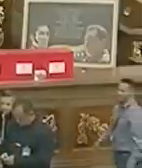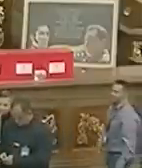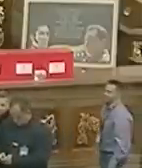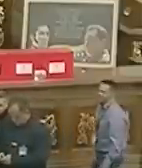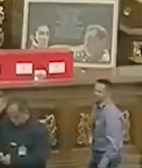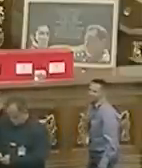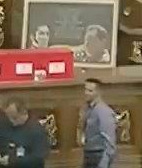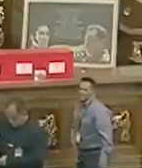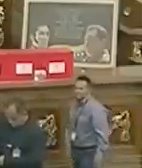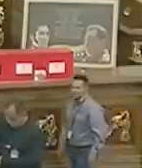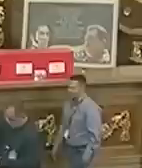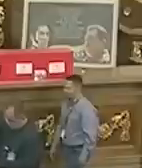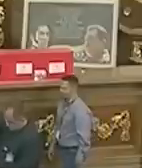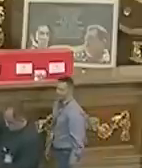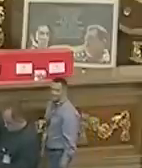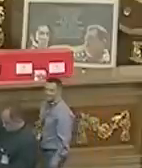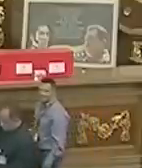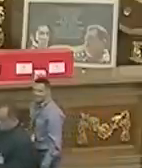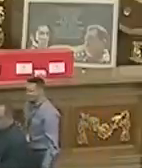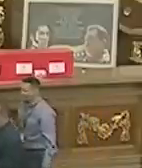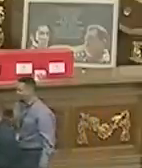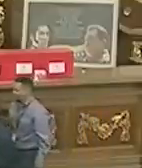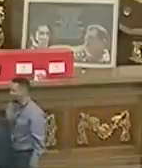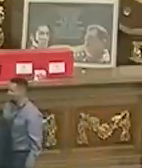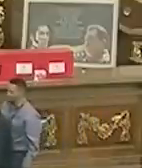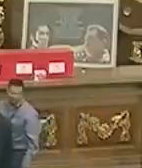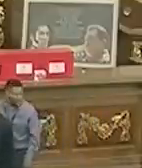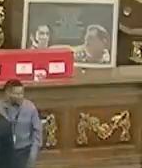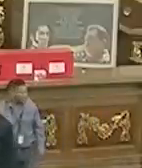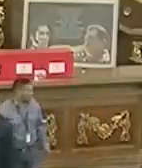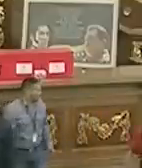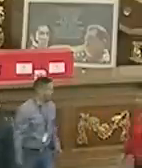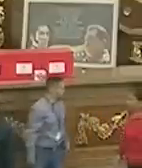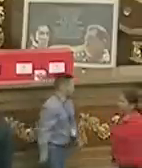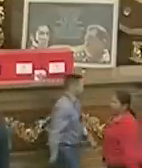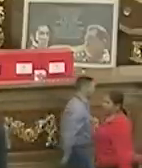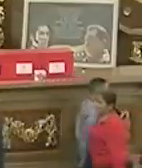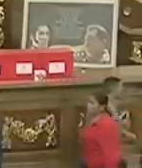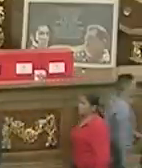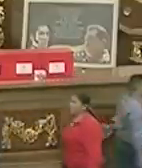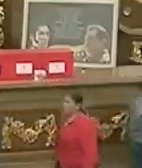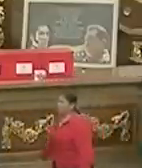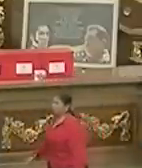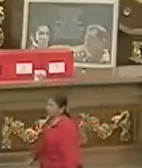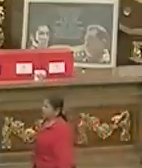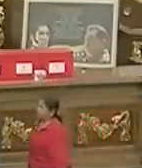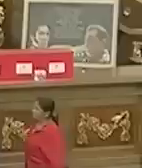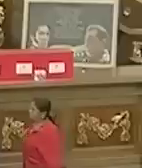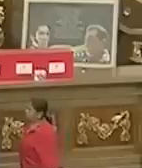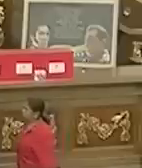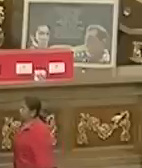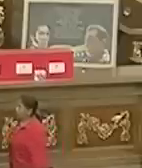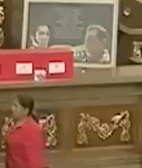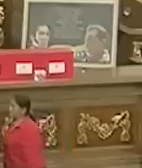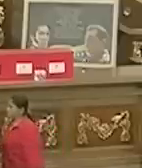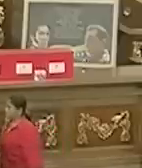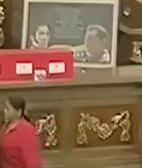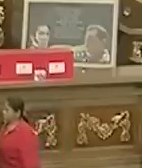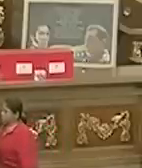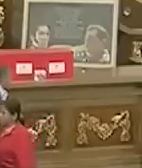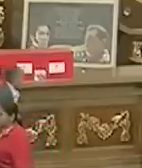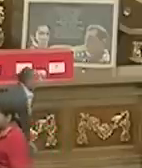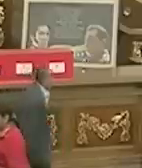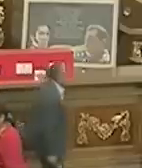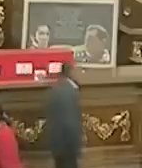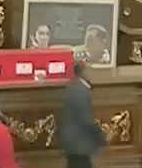que esperemos que en los próximos días ya se pronuncie la Honorable Asamblea Nacional con respecto al nuevo Consejo Nacional Electoral. Ellos